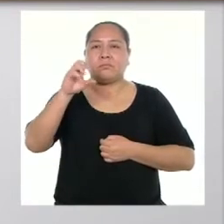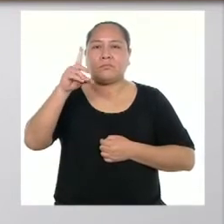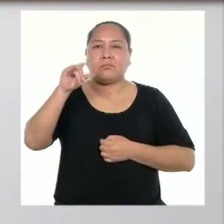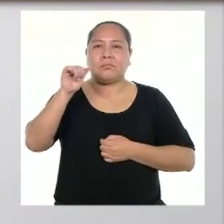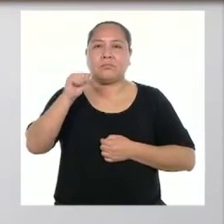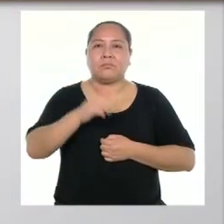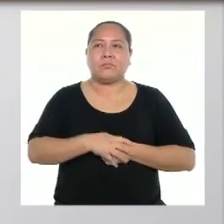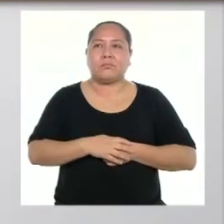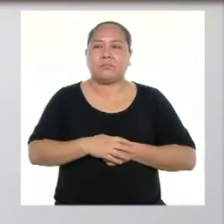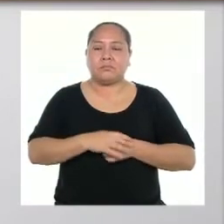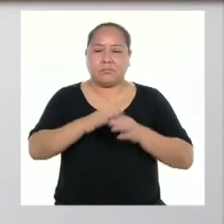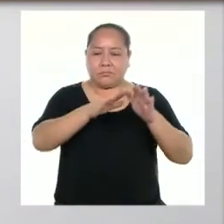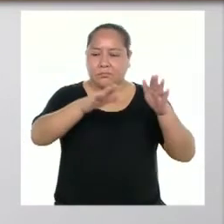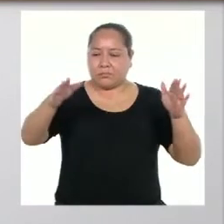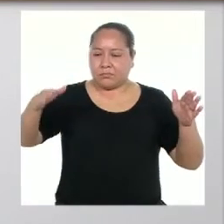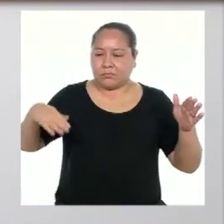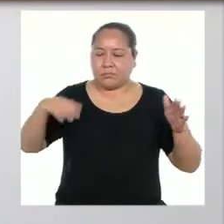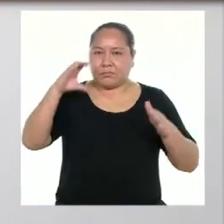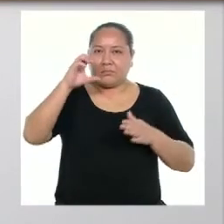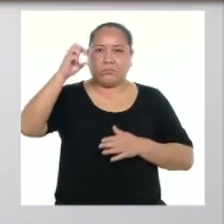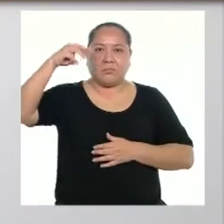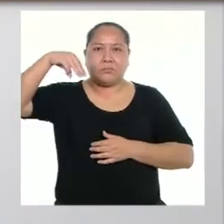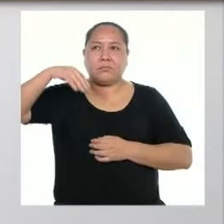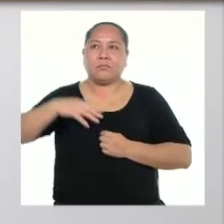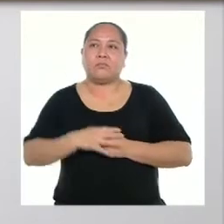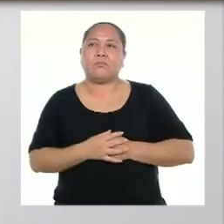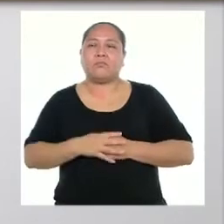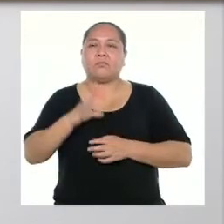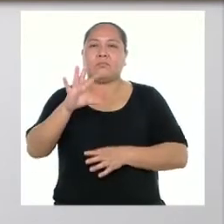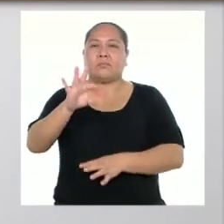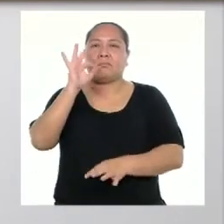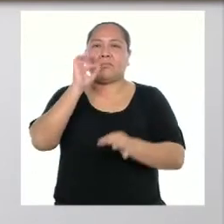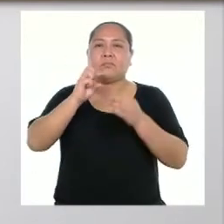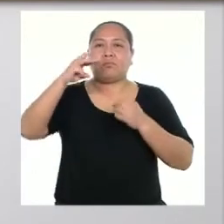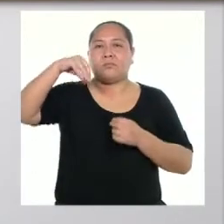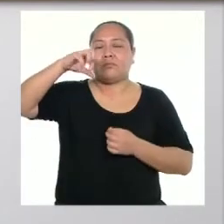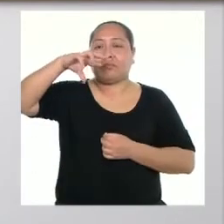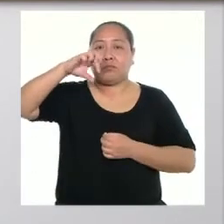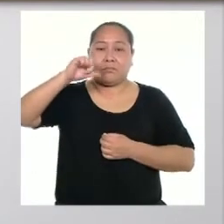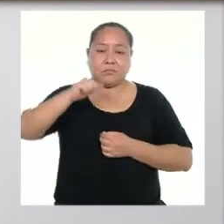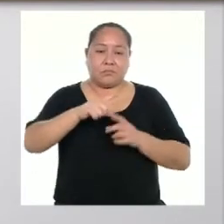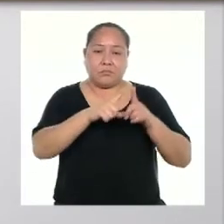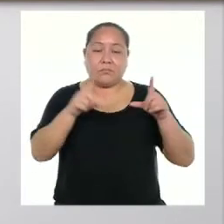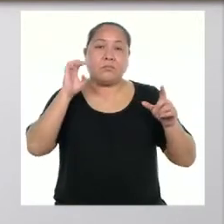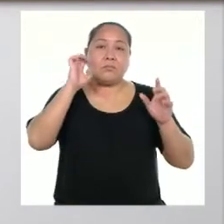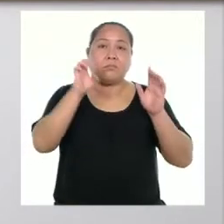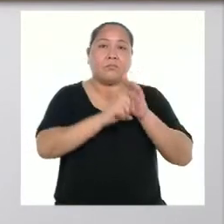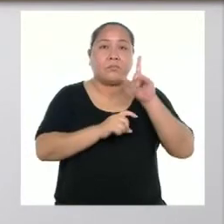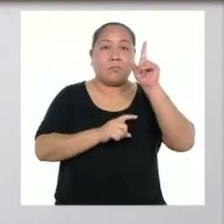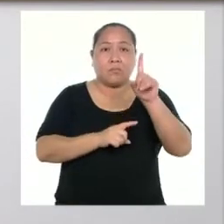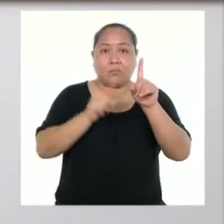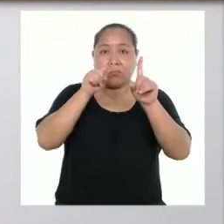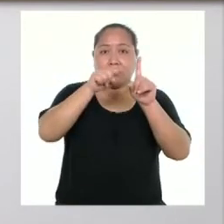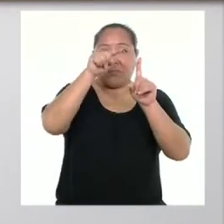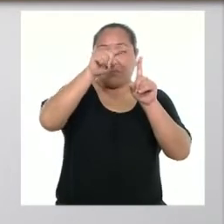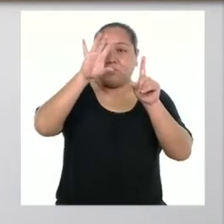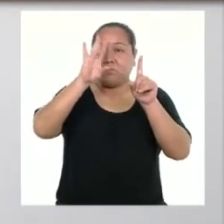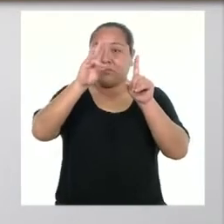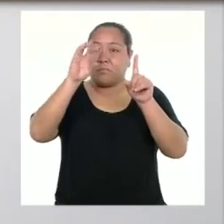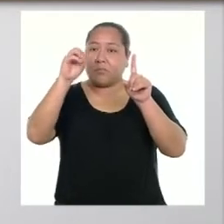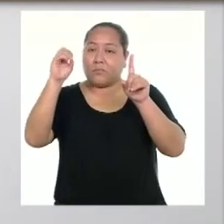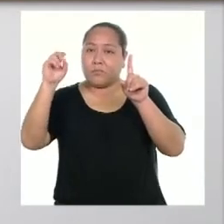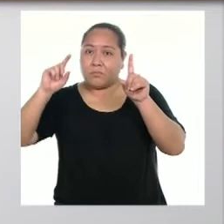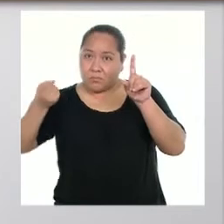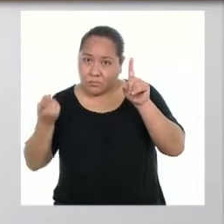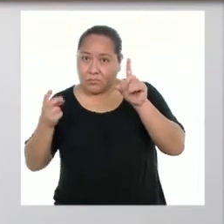hace en centímetros. Por ejemplo, si encontramos en un mapa una escala numérica como 1 es a 700.000, eso